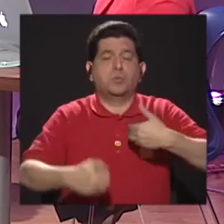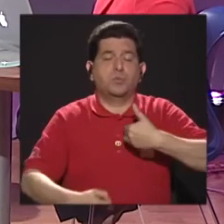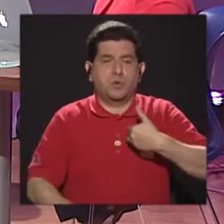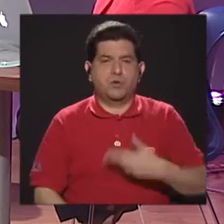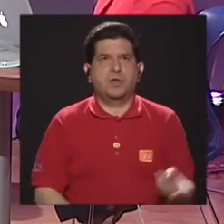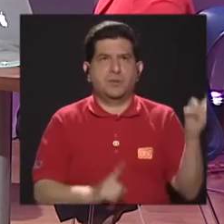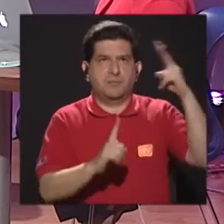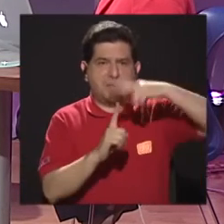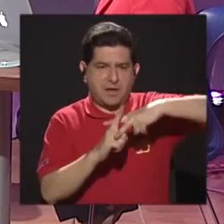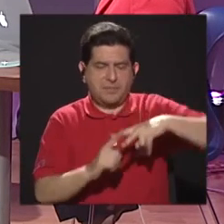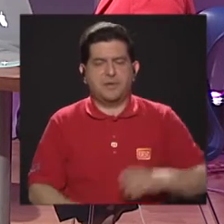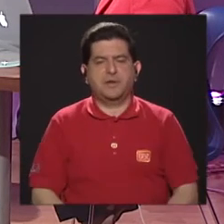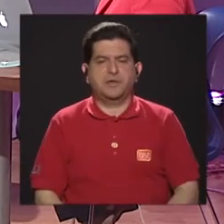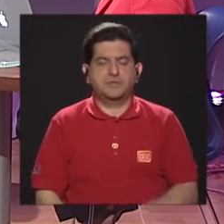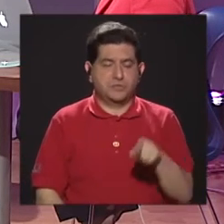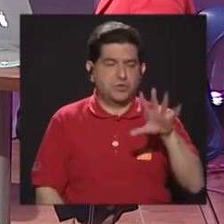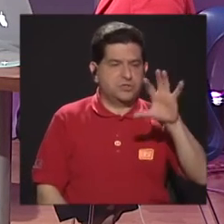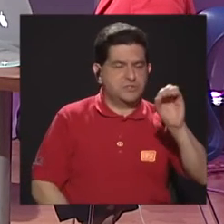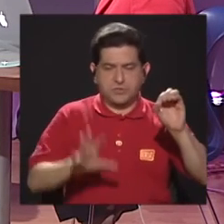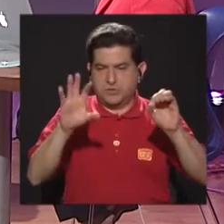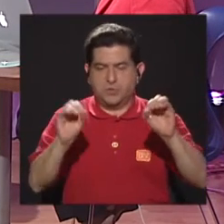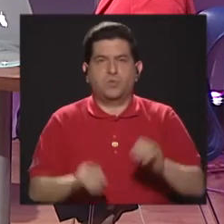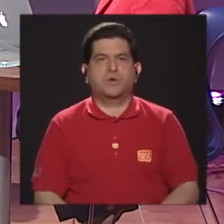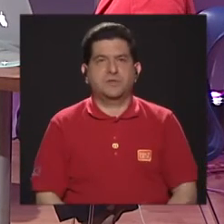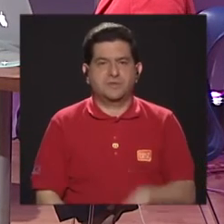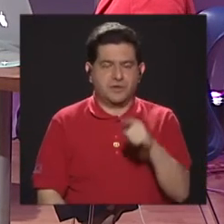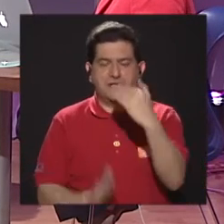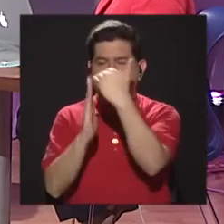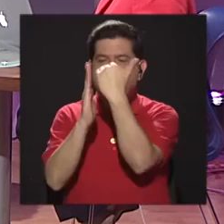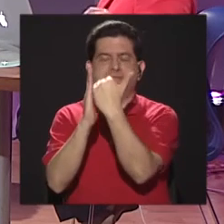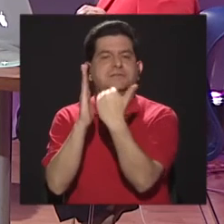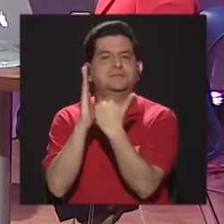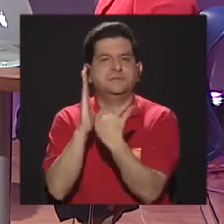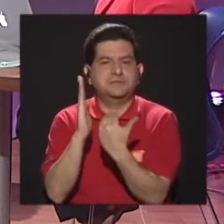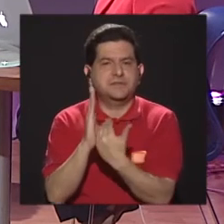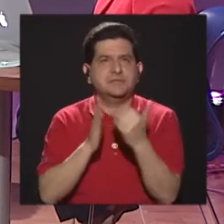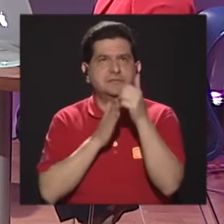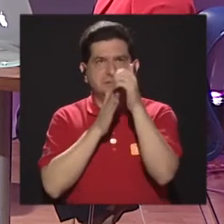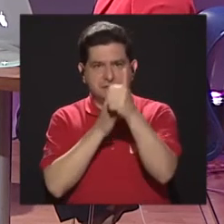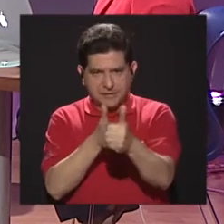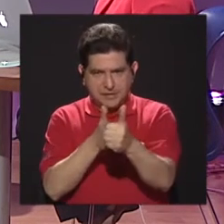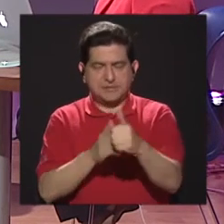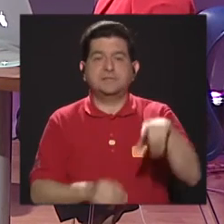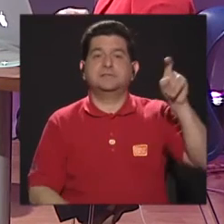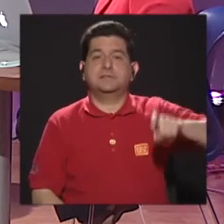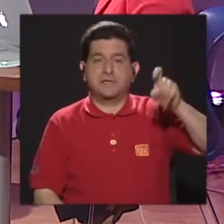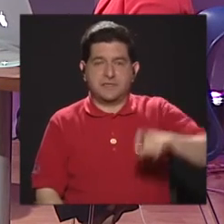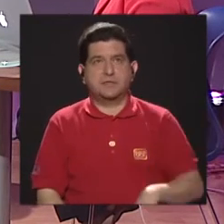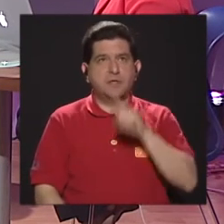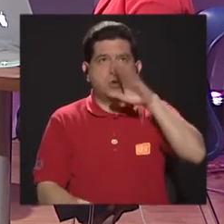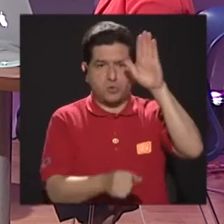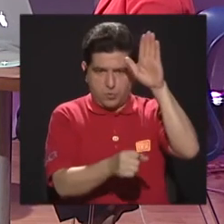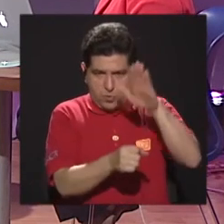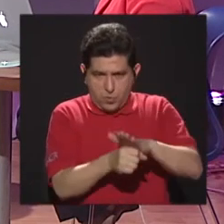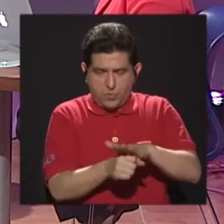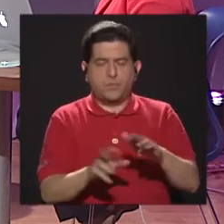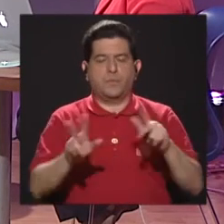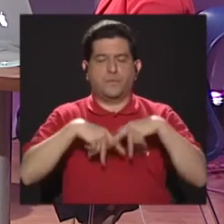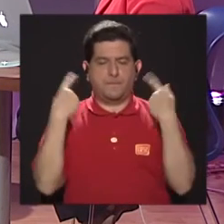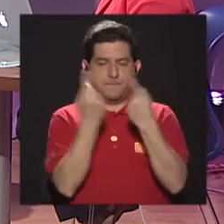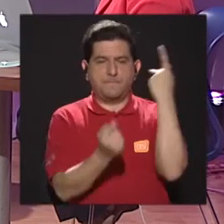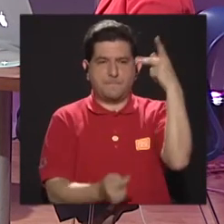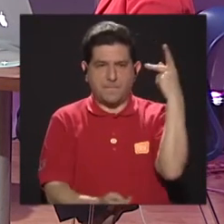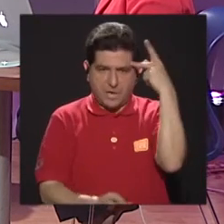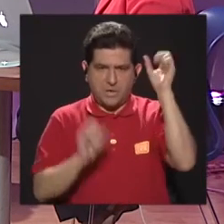con la aplicación de la paridad tiene que ver precisamente con el encabezamiento y con la necesidad de un compromiso de los partidos